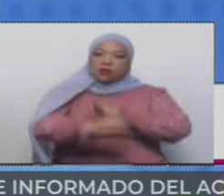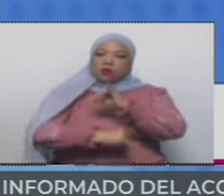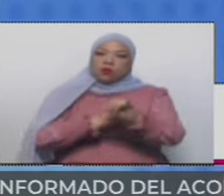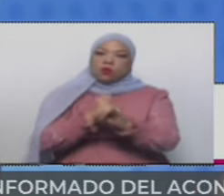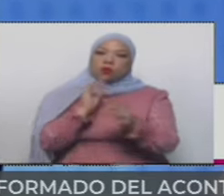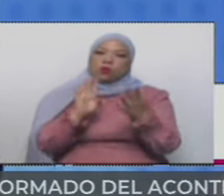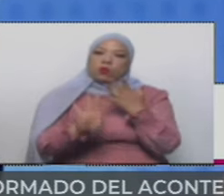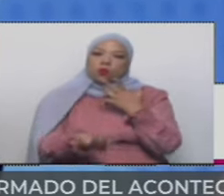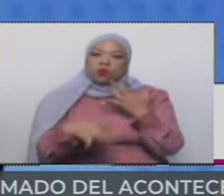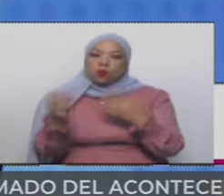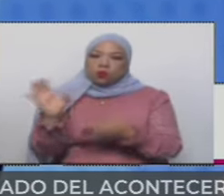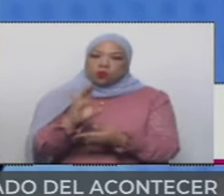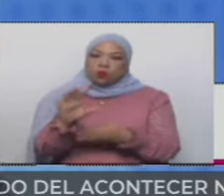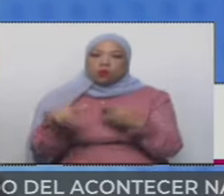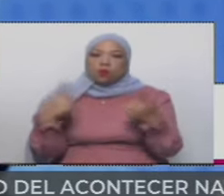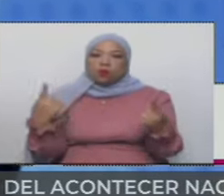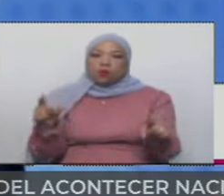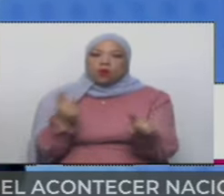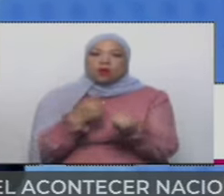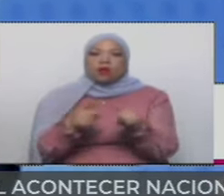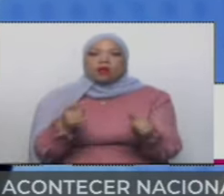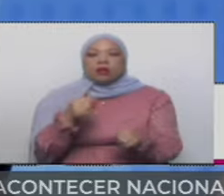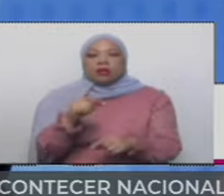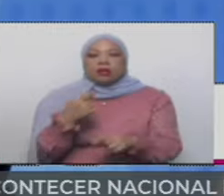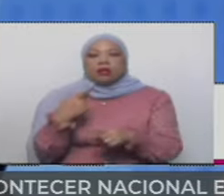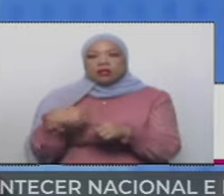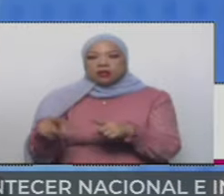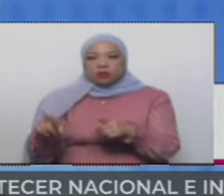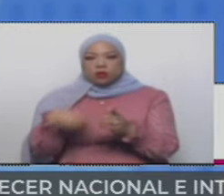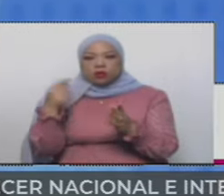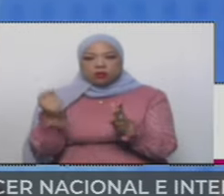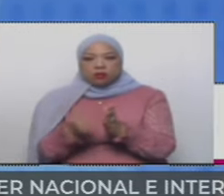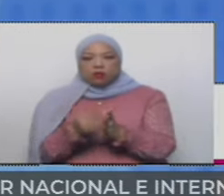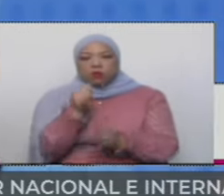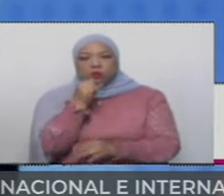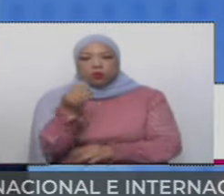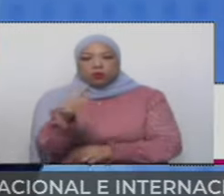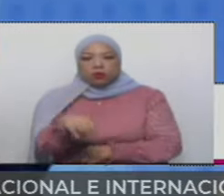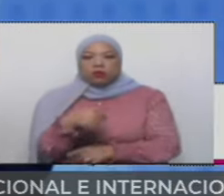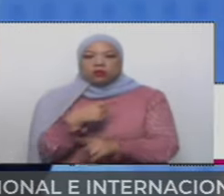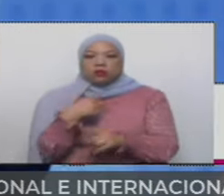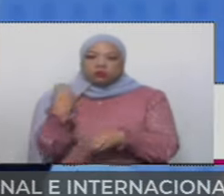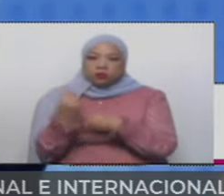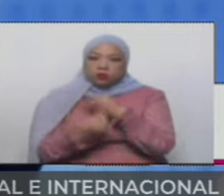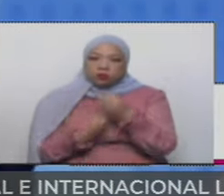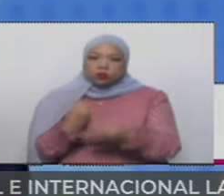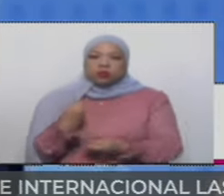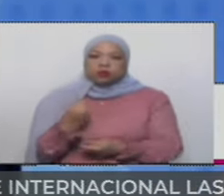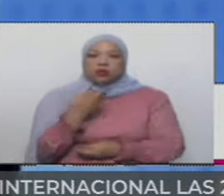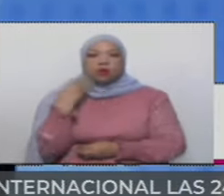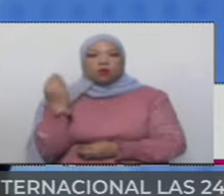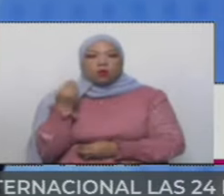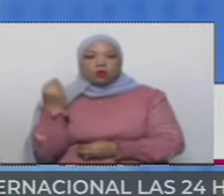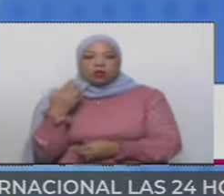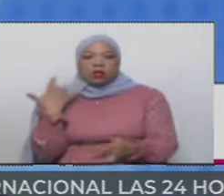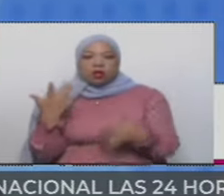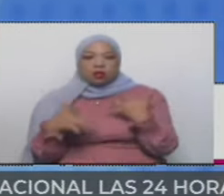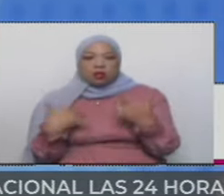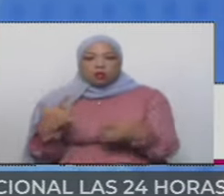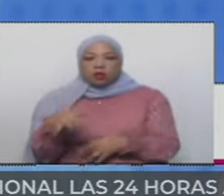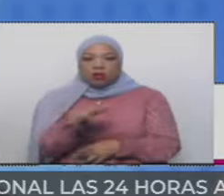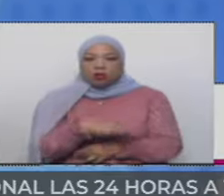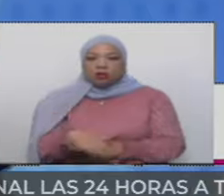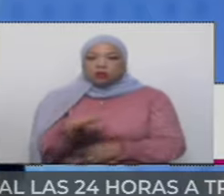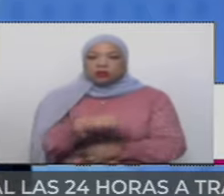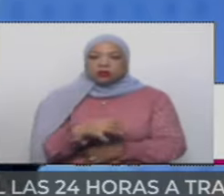las artes escénicas y musicales, pero también hay una diversidad generacional, porque entonces ahora tenemos aquella juventud activada en la plaza que